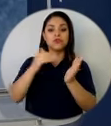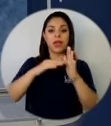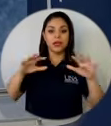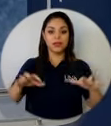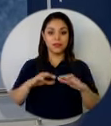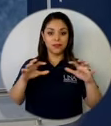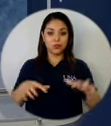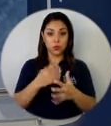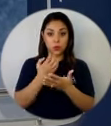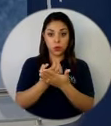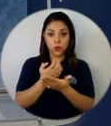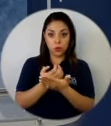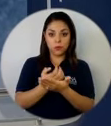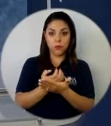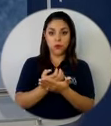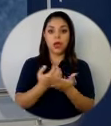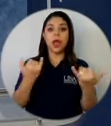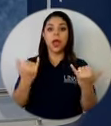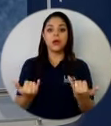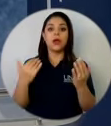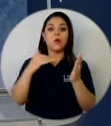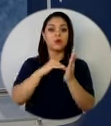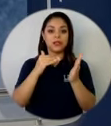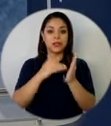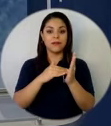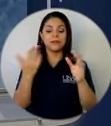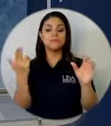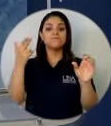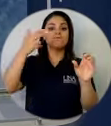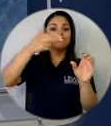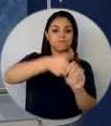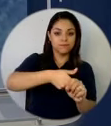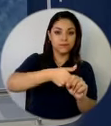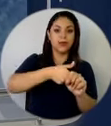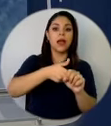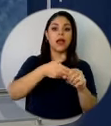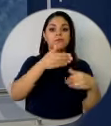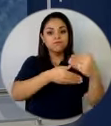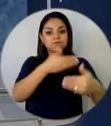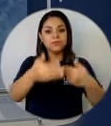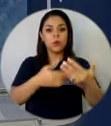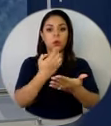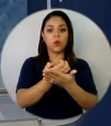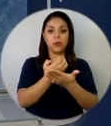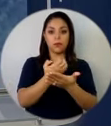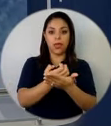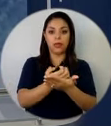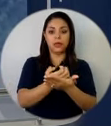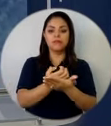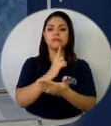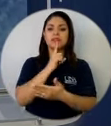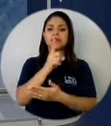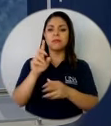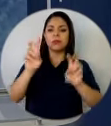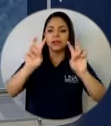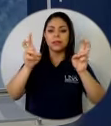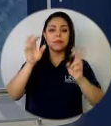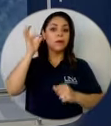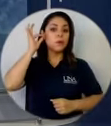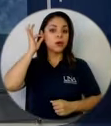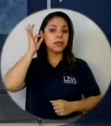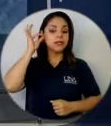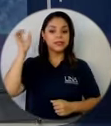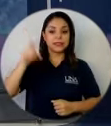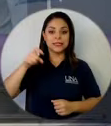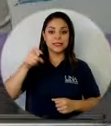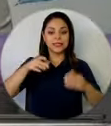a la nueva normalidad y demás en el país y en el mundo, en definitiva el tema de las mujeres necesita un abordaje